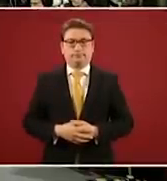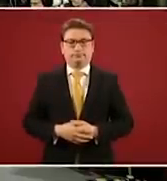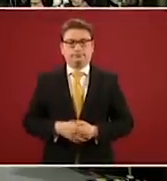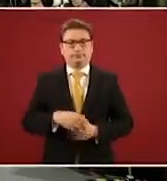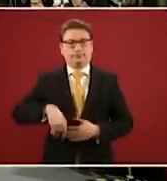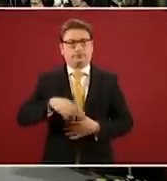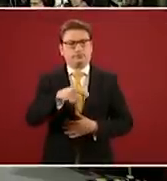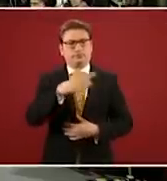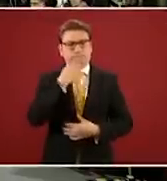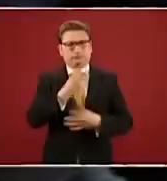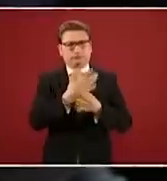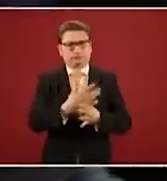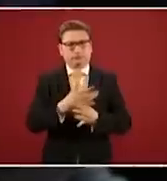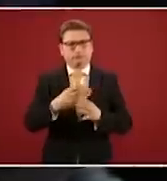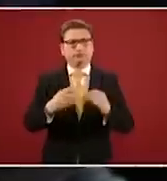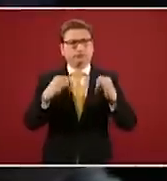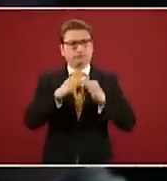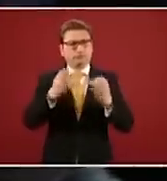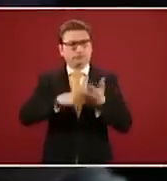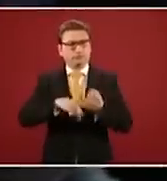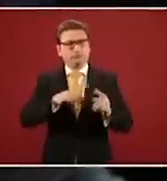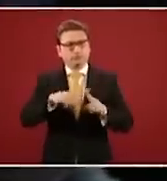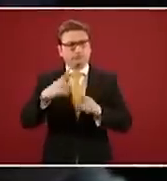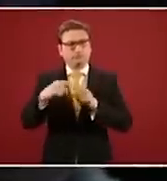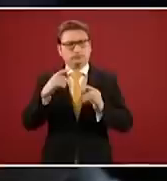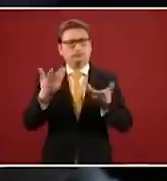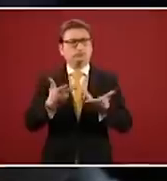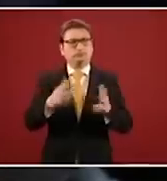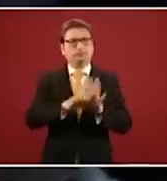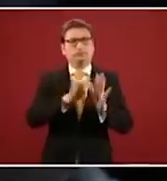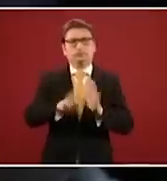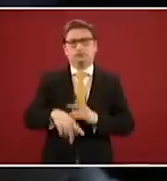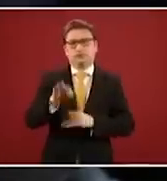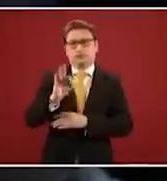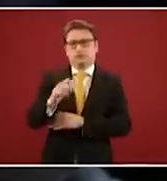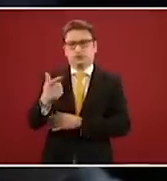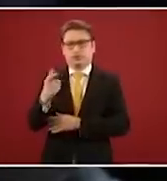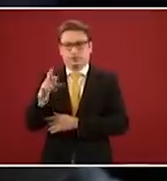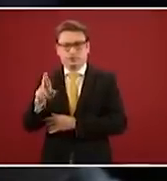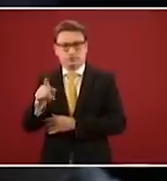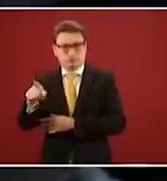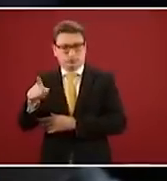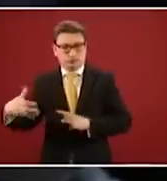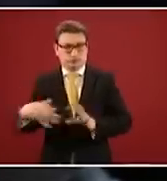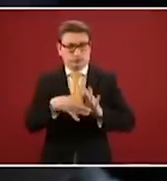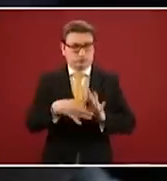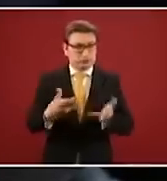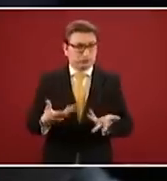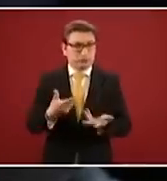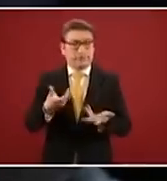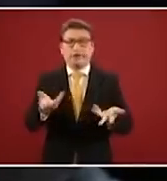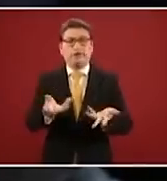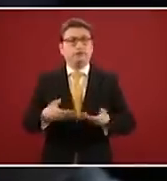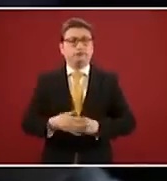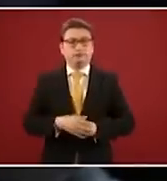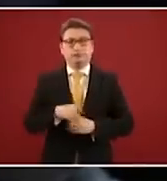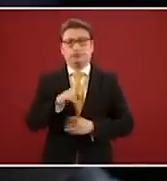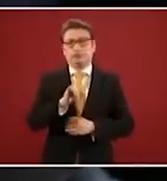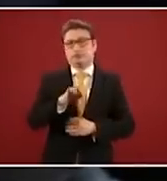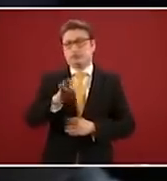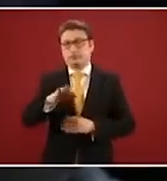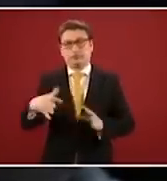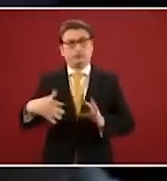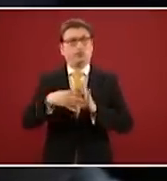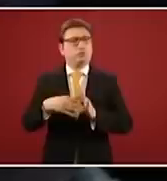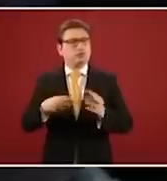dice usted de diseños institucionales, por ejemplo, junto con la Fiscalía General, ¿Qué tanto ha tenido esta colaboración,